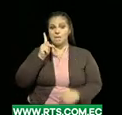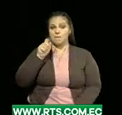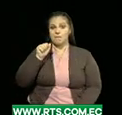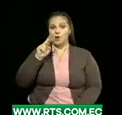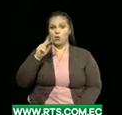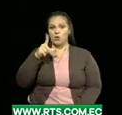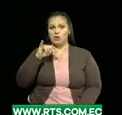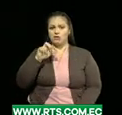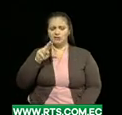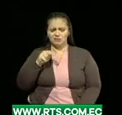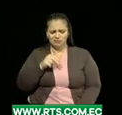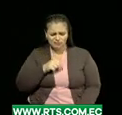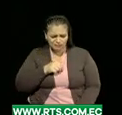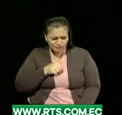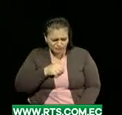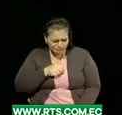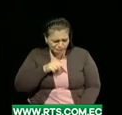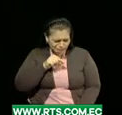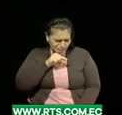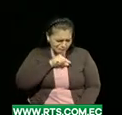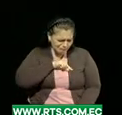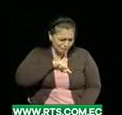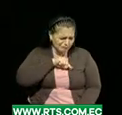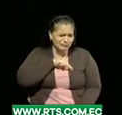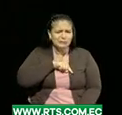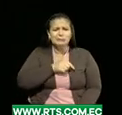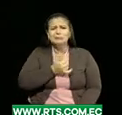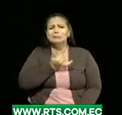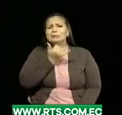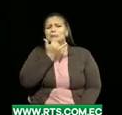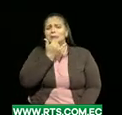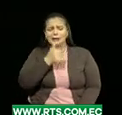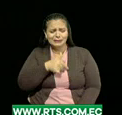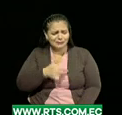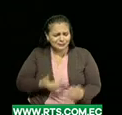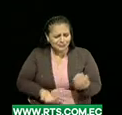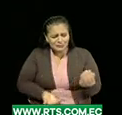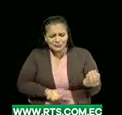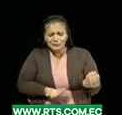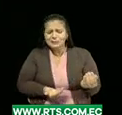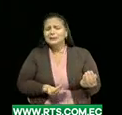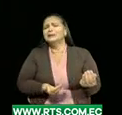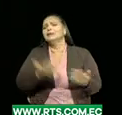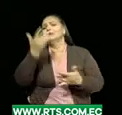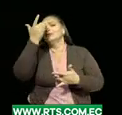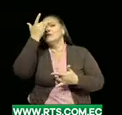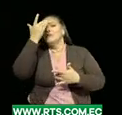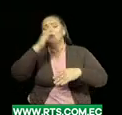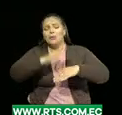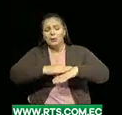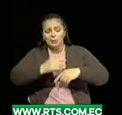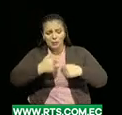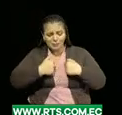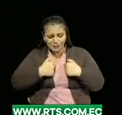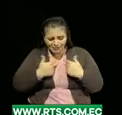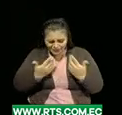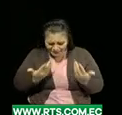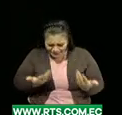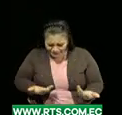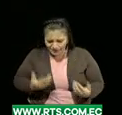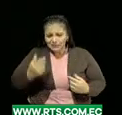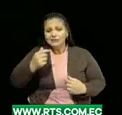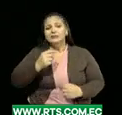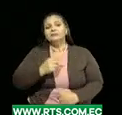que le pase nada malo. Hay niños que con el tiempo ya les quedan secuelas de eso.